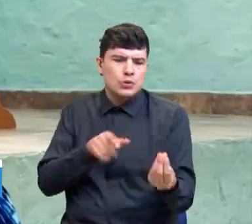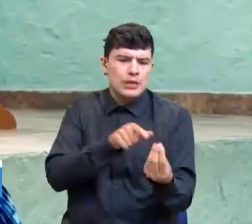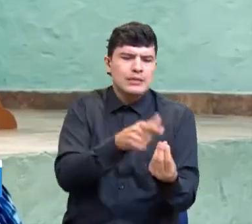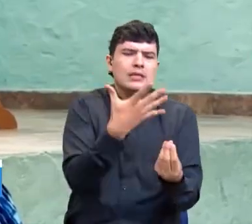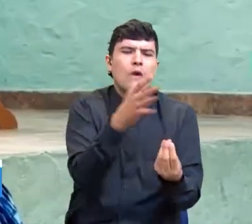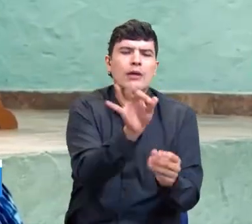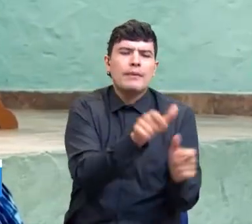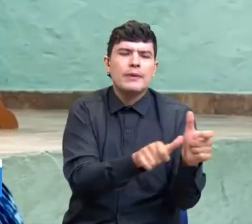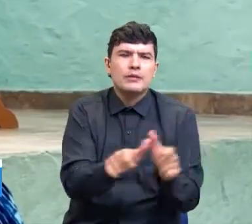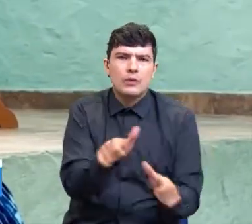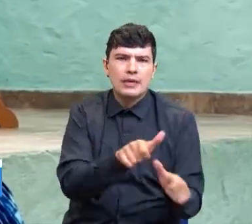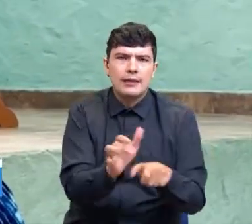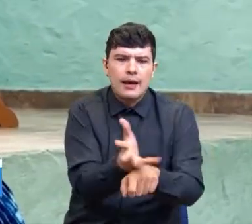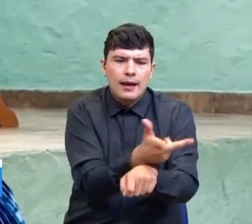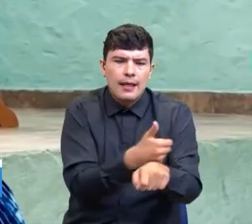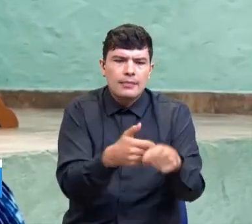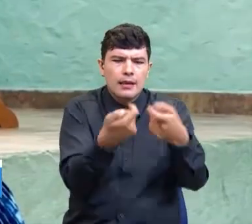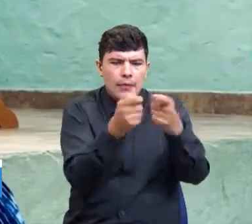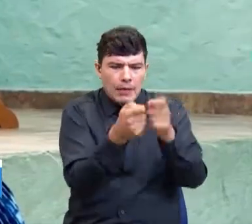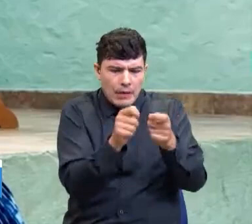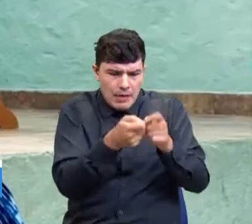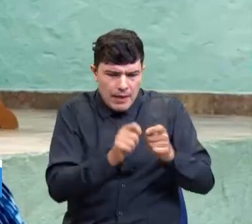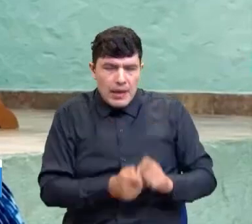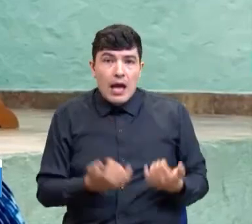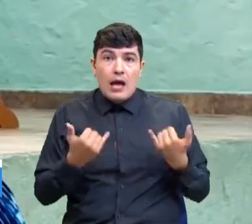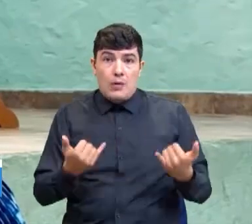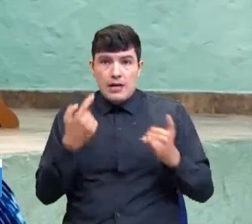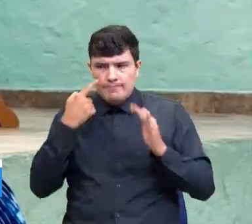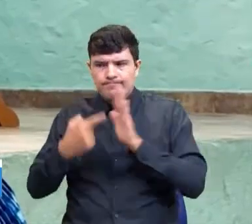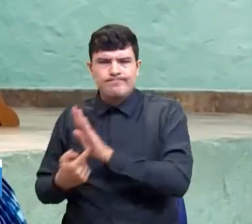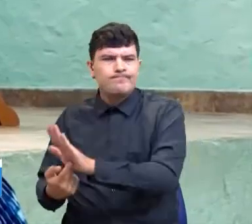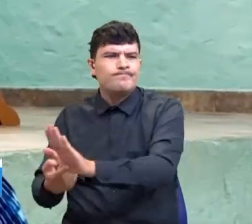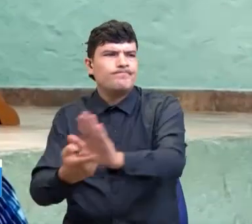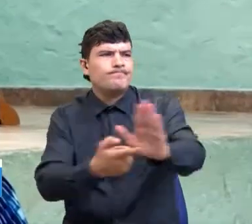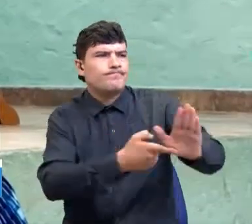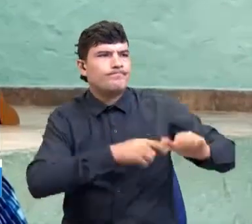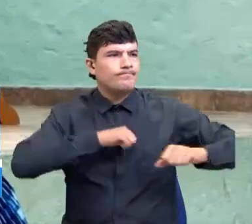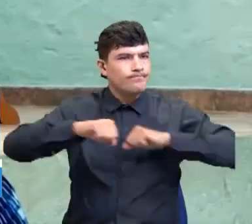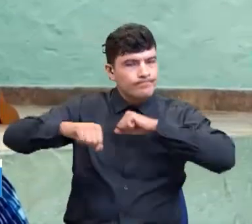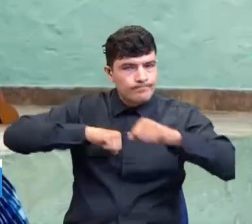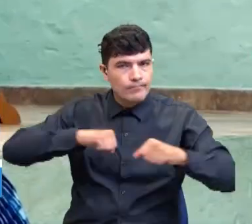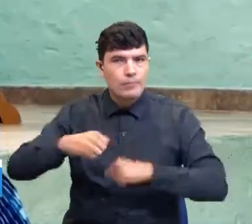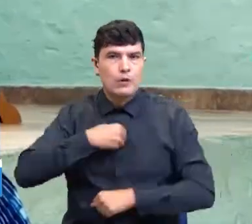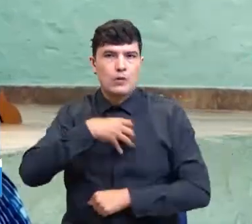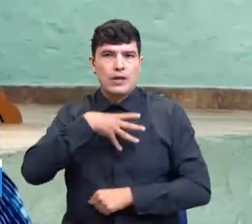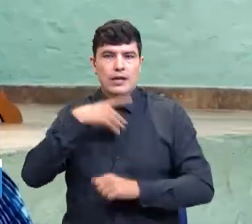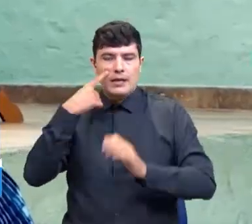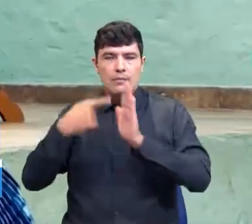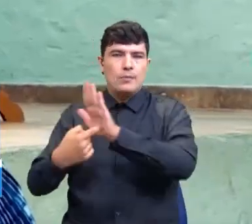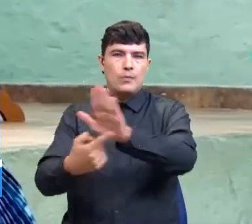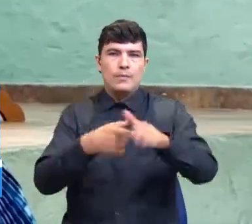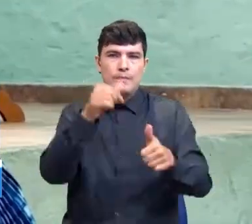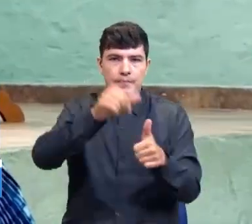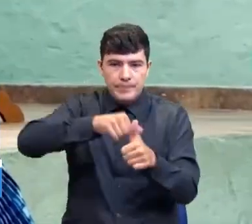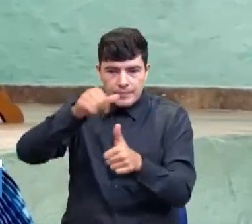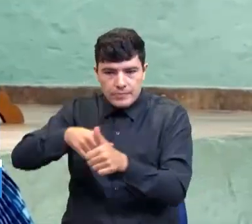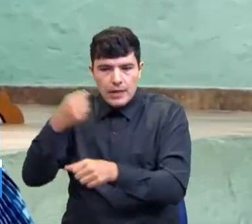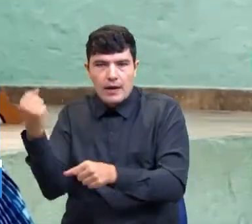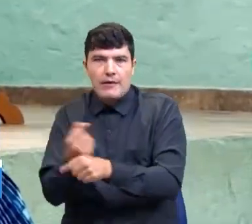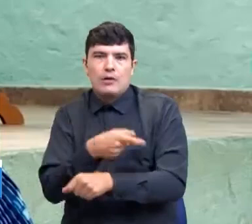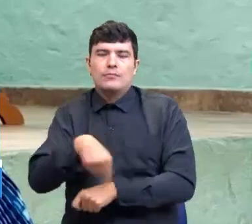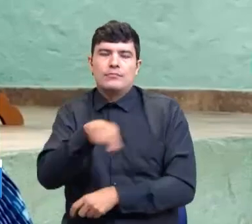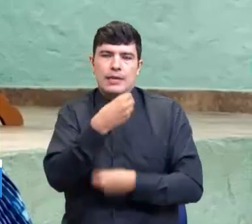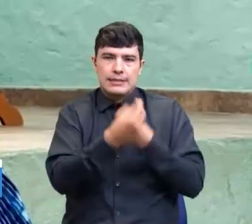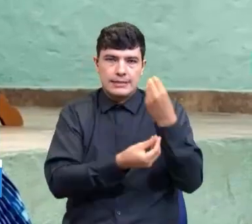tenido movilidad, circulación, visibilidad, una oportunidad de mostrar cada uno de esos trabajos que